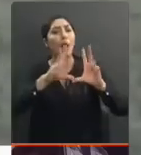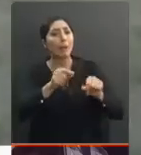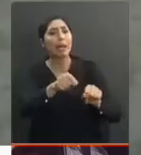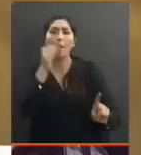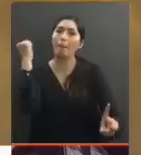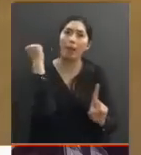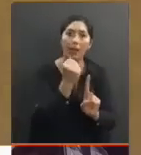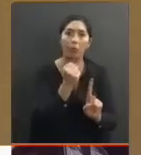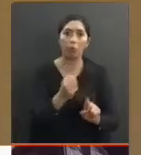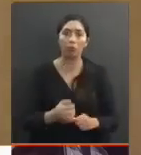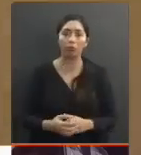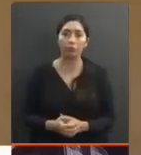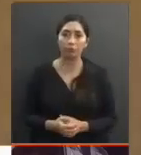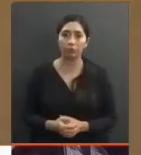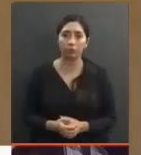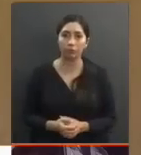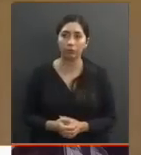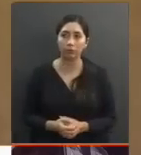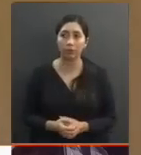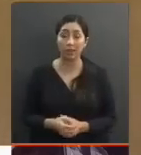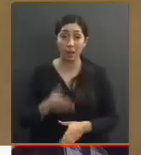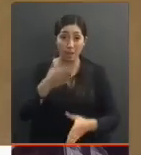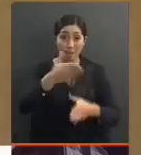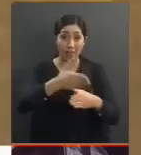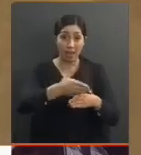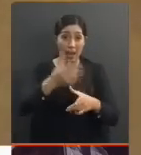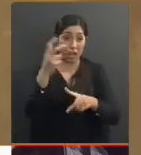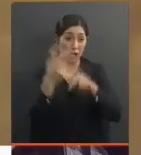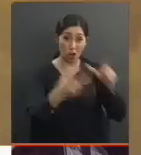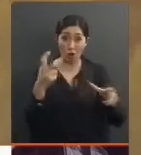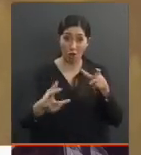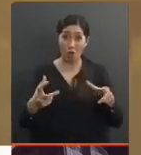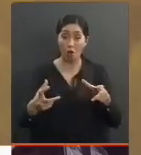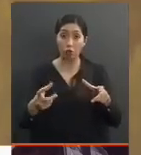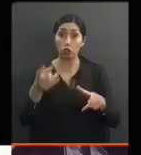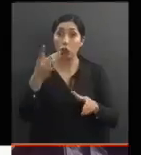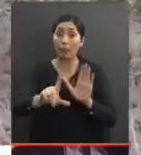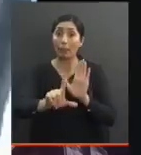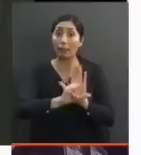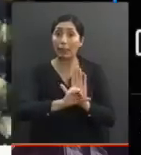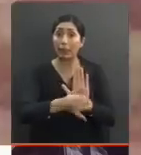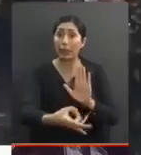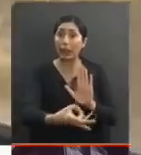familia. El robo de madera no solo es un delito común.